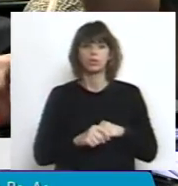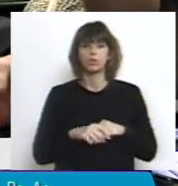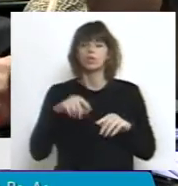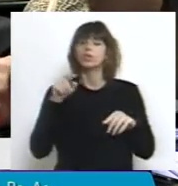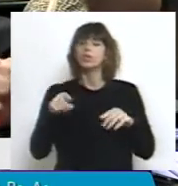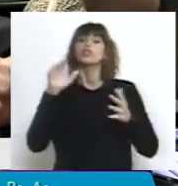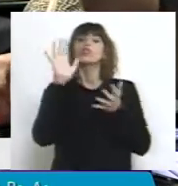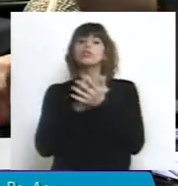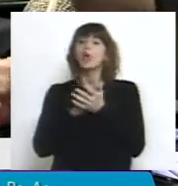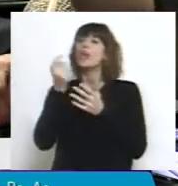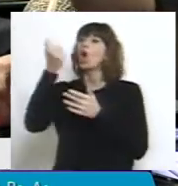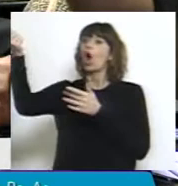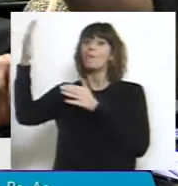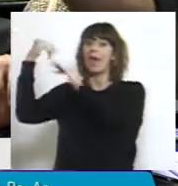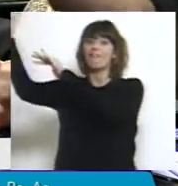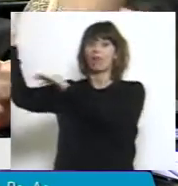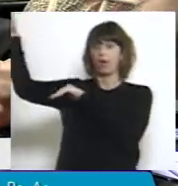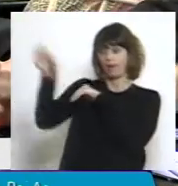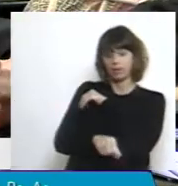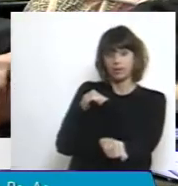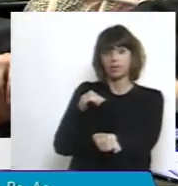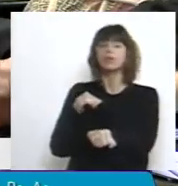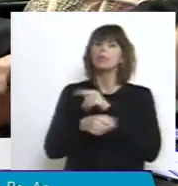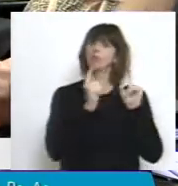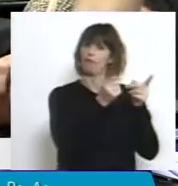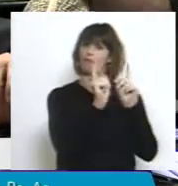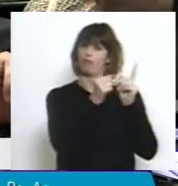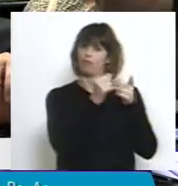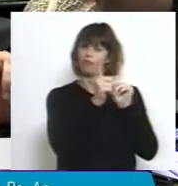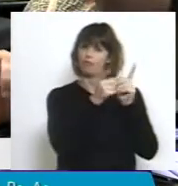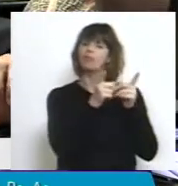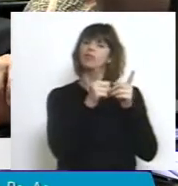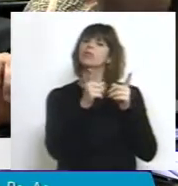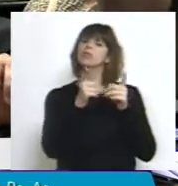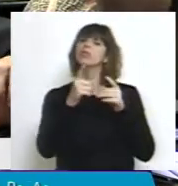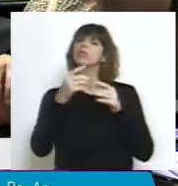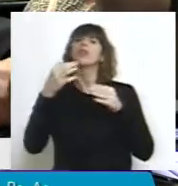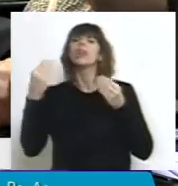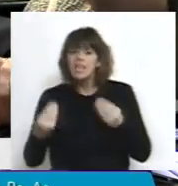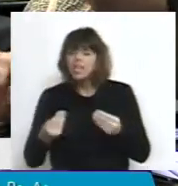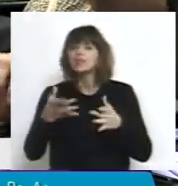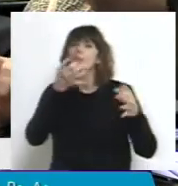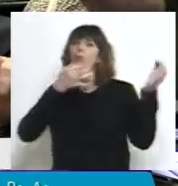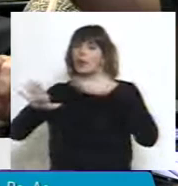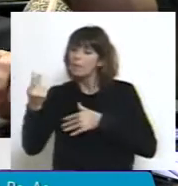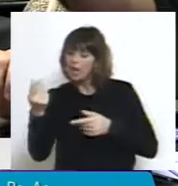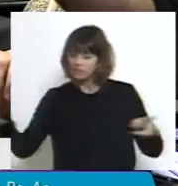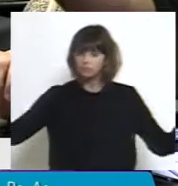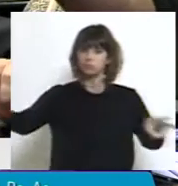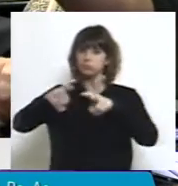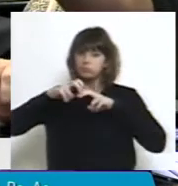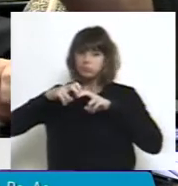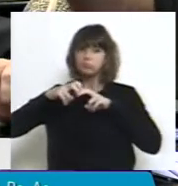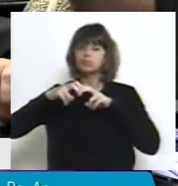nivel de importaciones aproximadamente se sostuvo y lo que realmente cayó fue el superávit comercial. Es decir, estamos con un